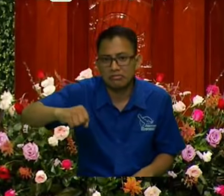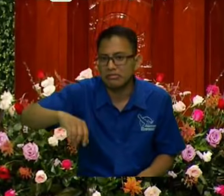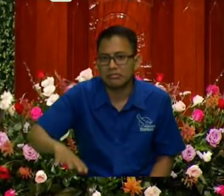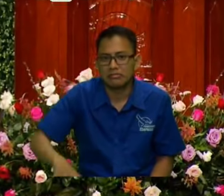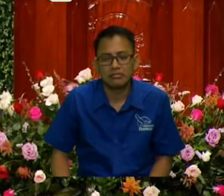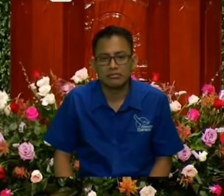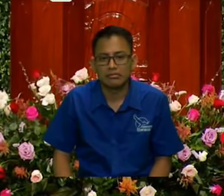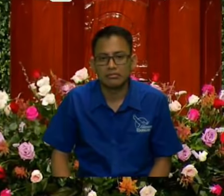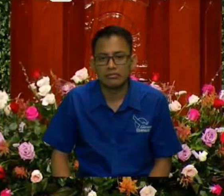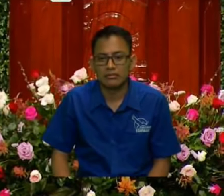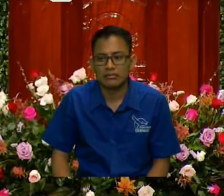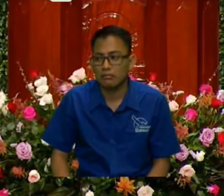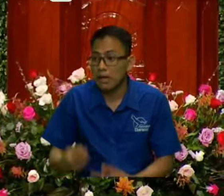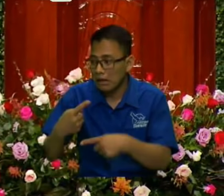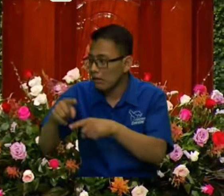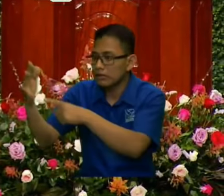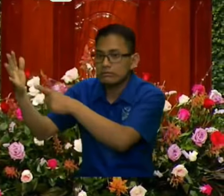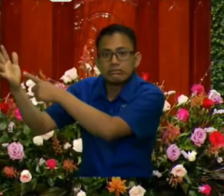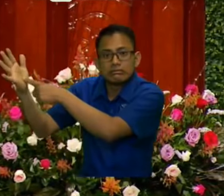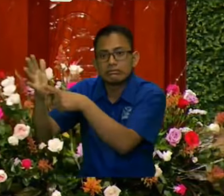camorreamos.